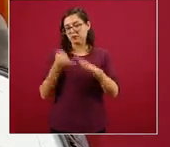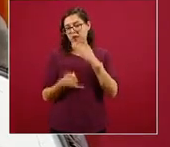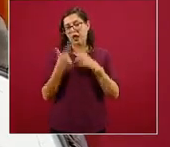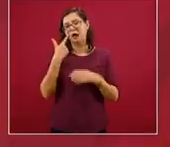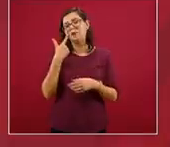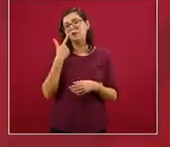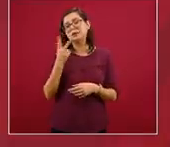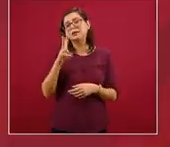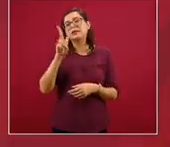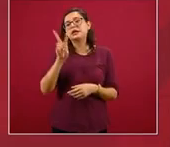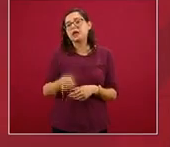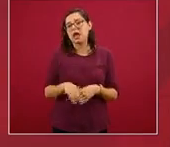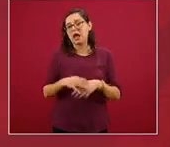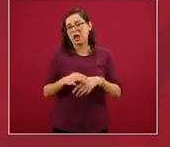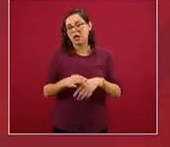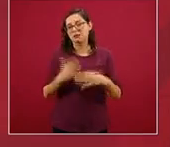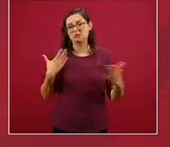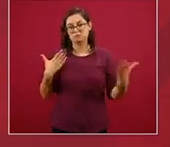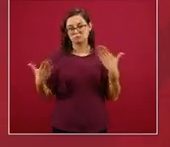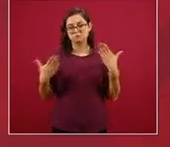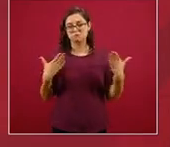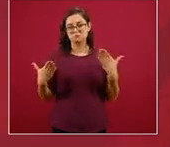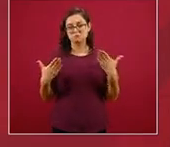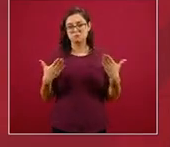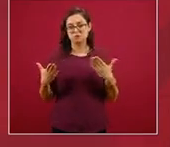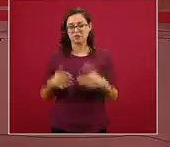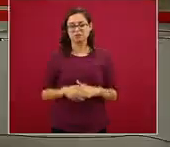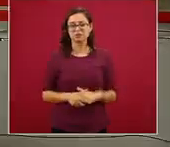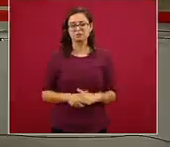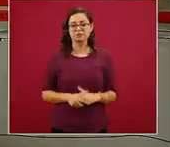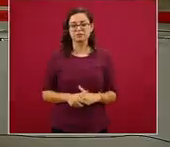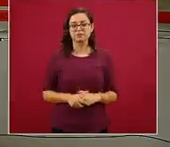tener una comparación técnica adecuada.